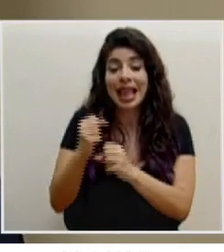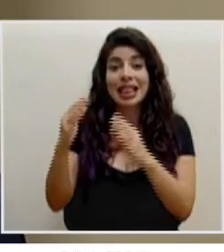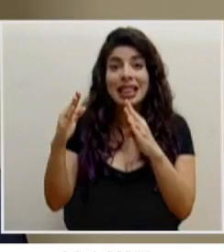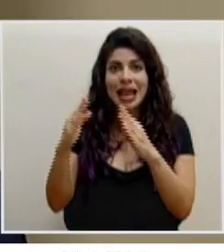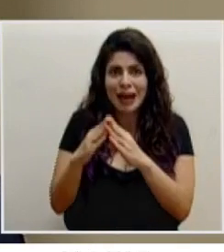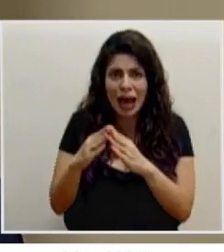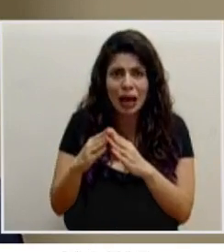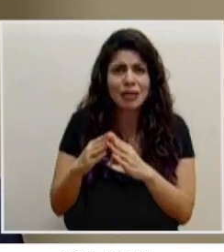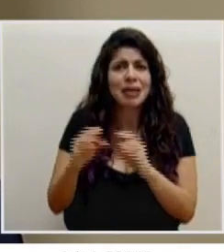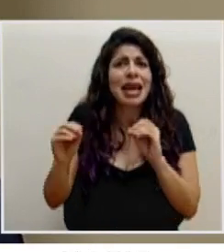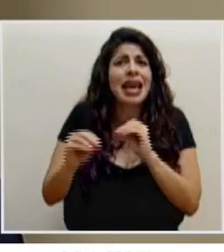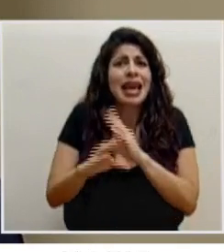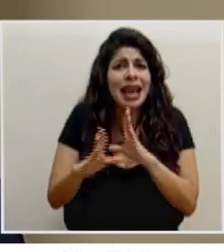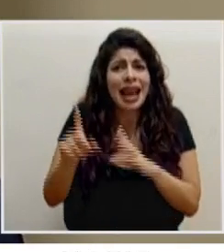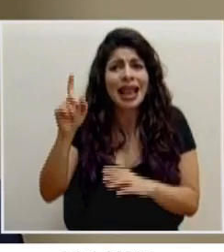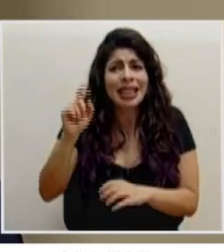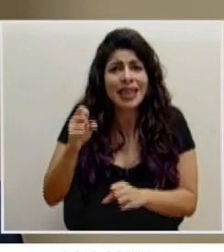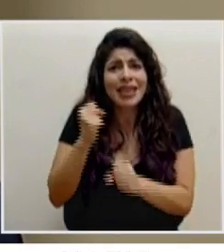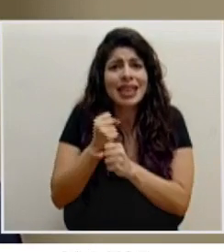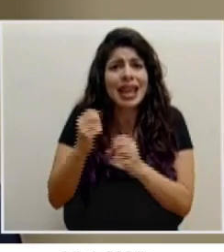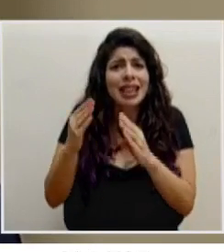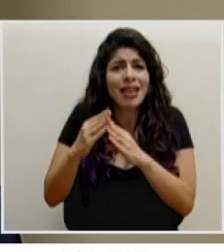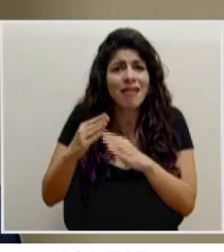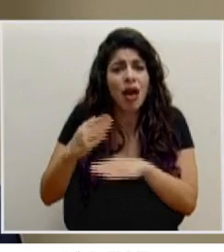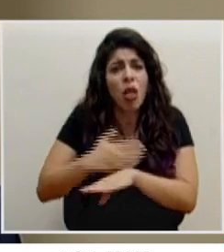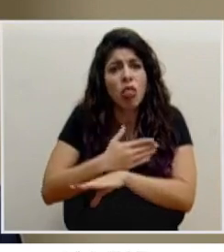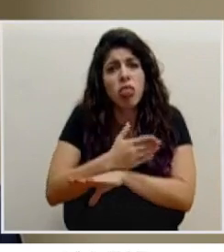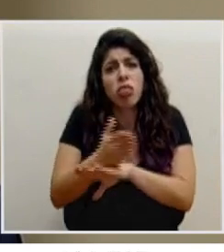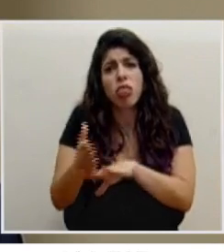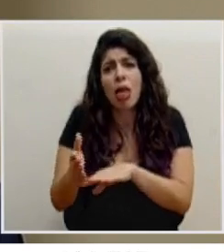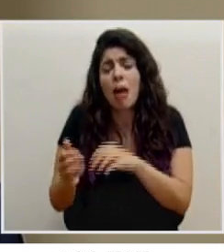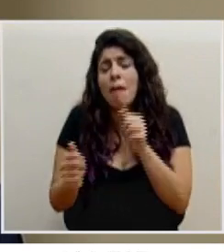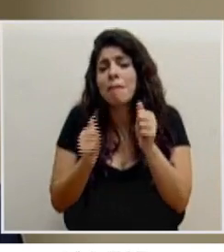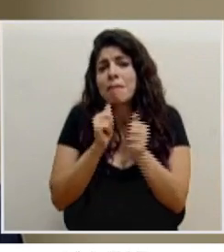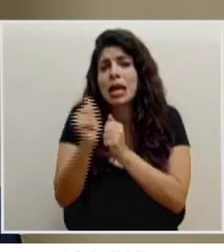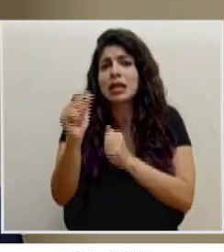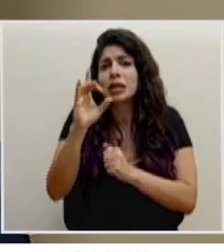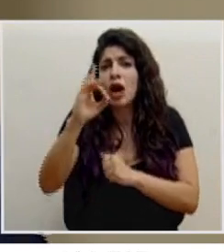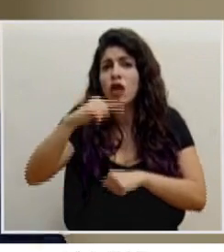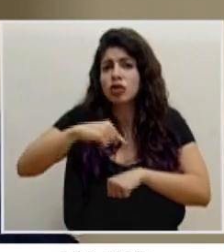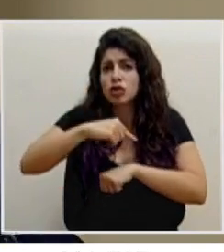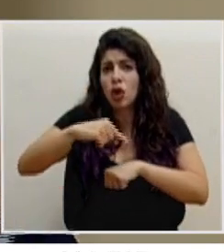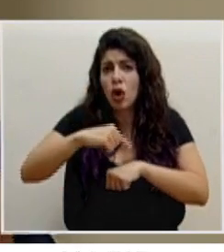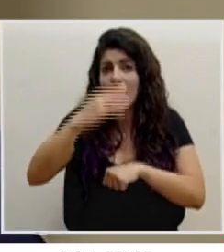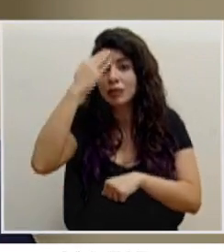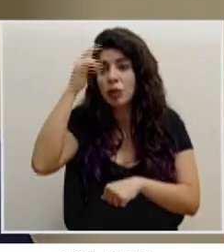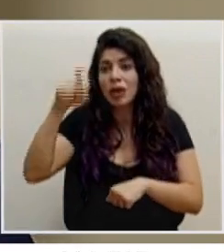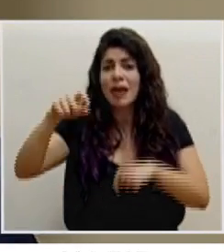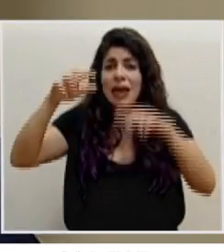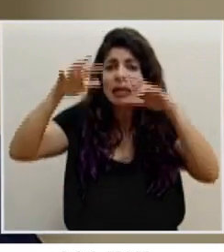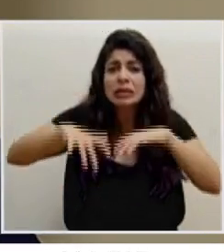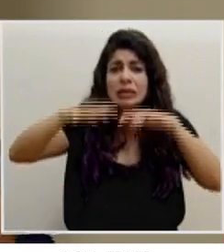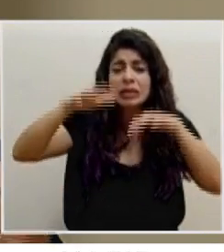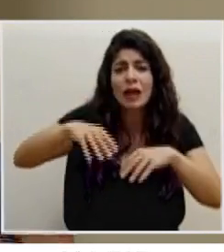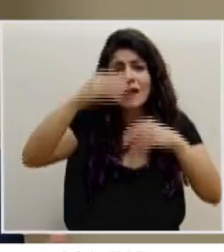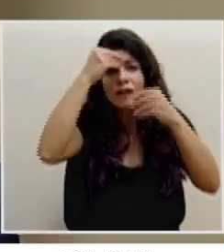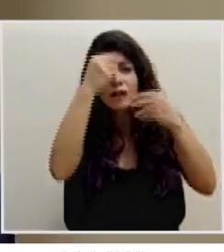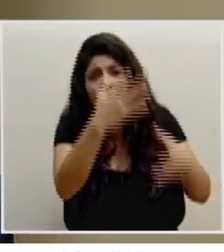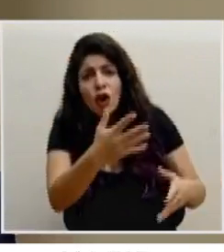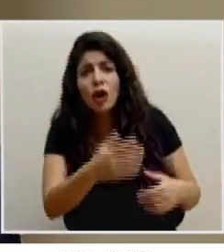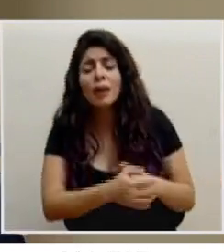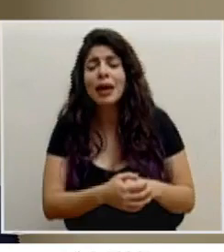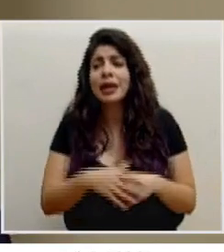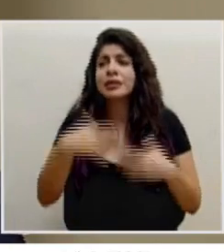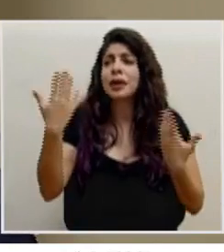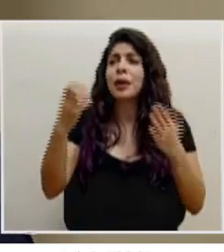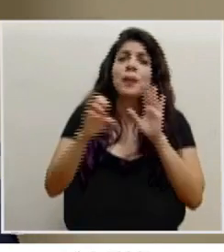claro, que tienen que teletrabajar también más de las 8 horas, ¿verdad? Porque al final tienen que hacer informes, tienen que hacer,